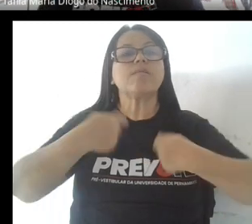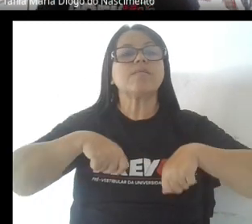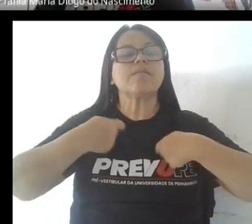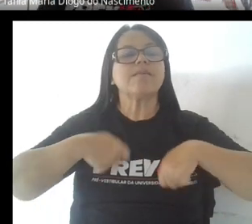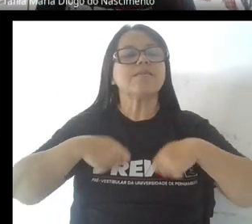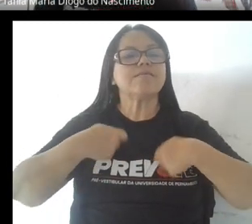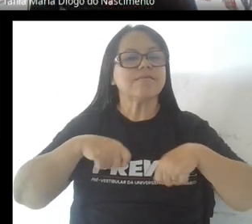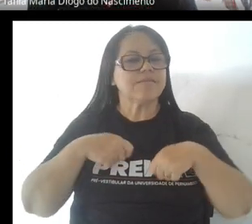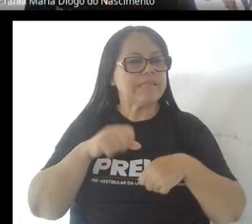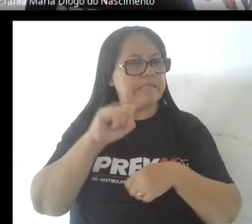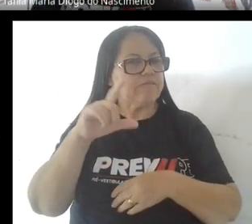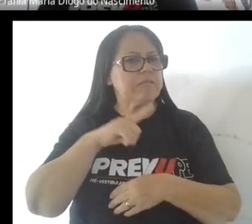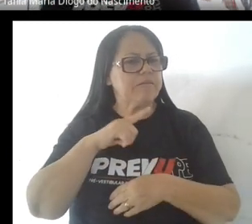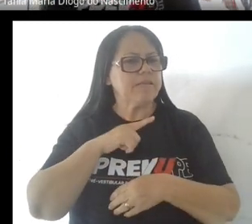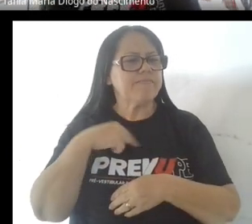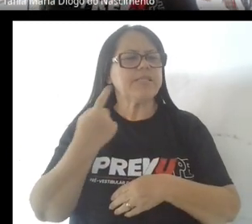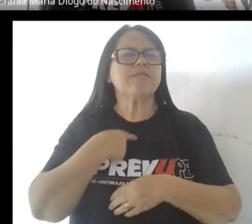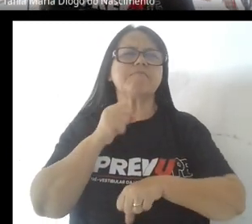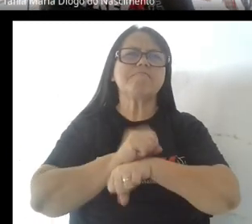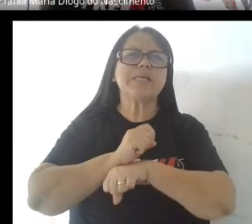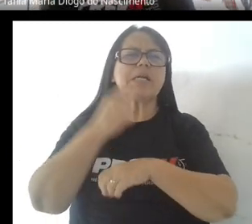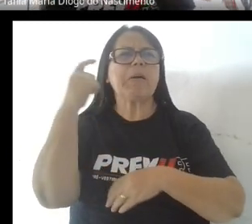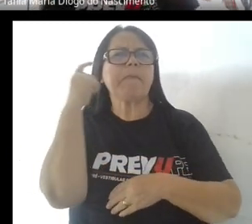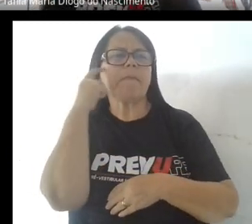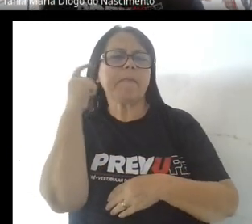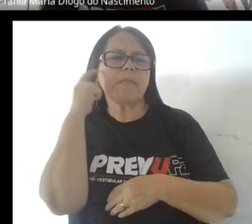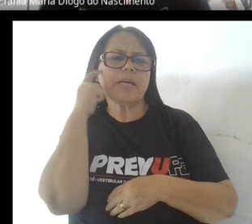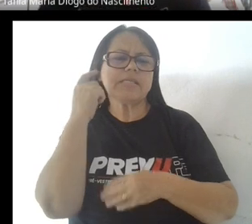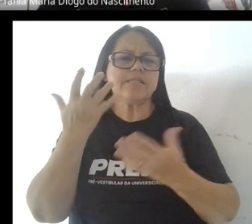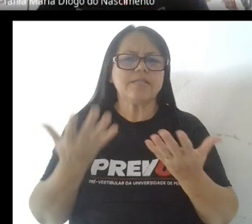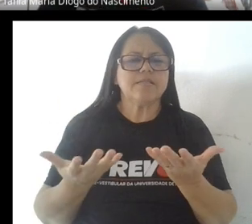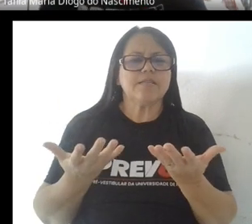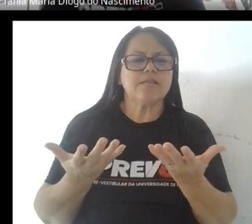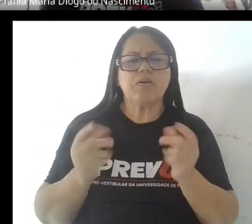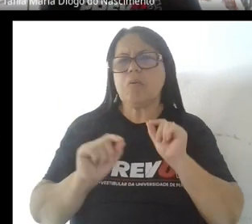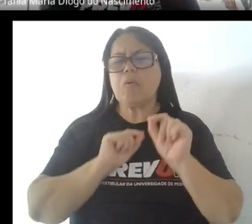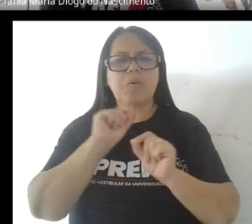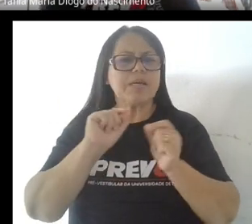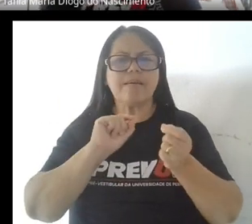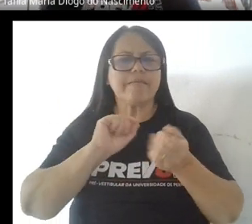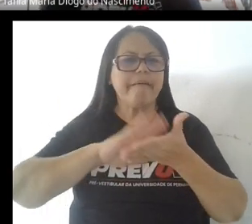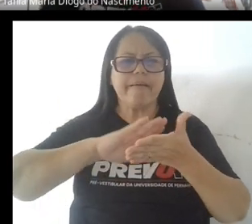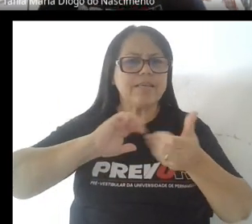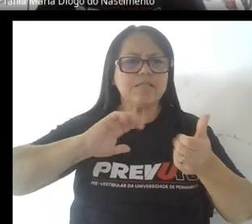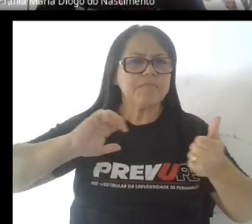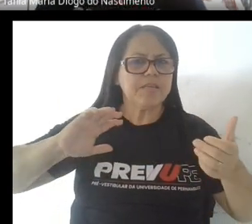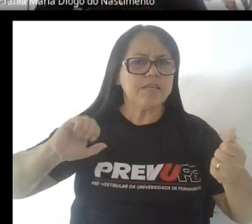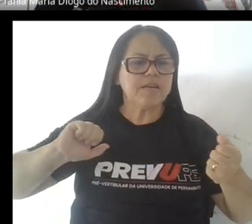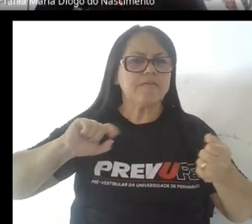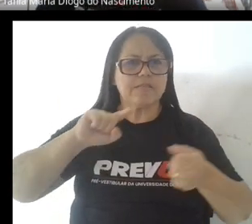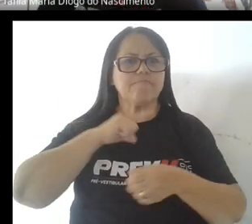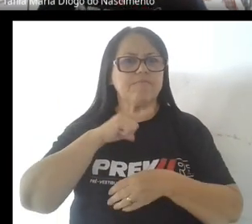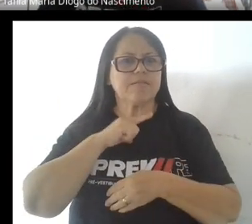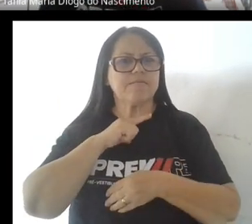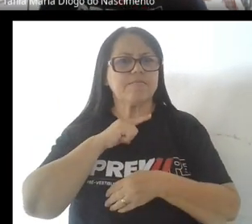nivel que ya tengas. Vamos a pensar un poco, ¿no? ¿Qué nivel del español crees que